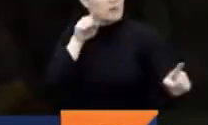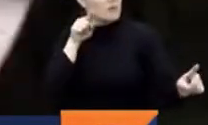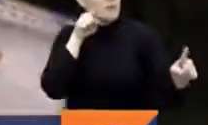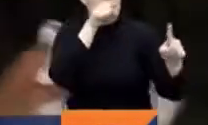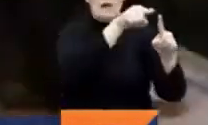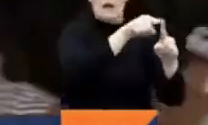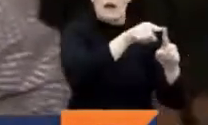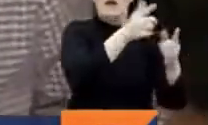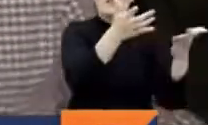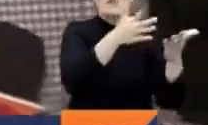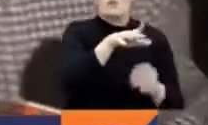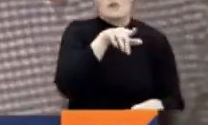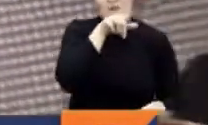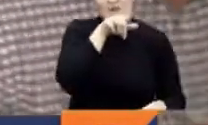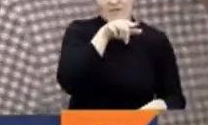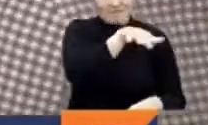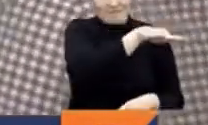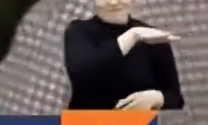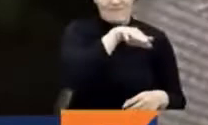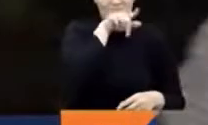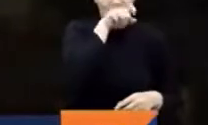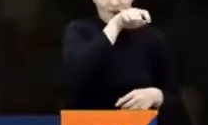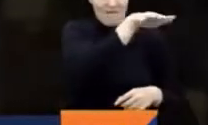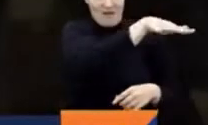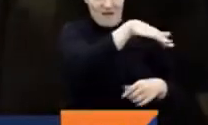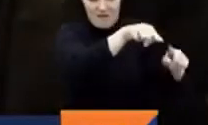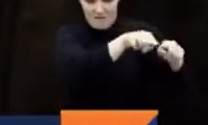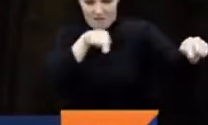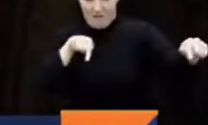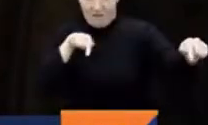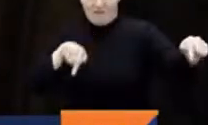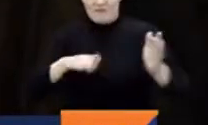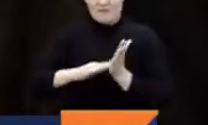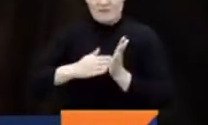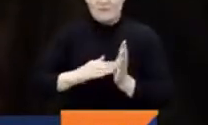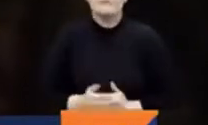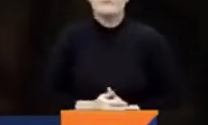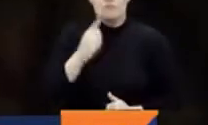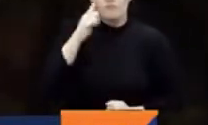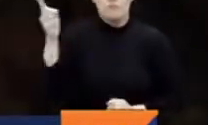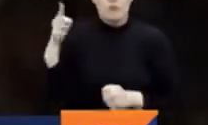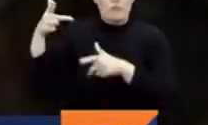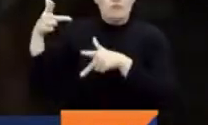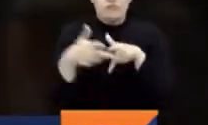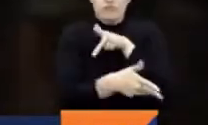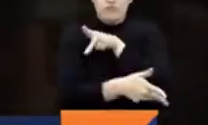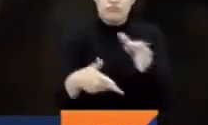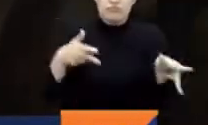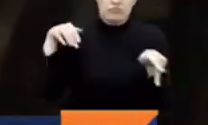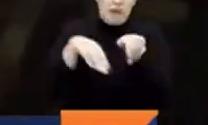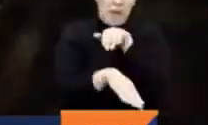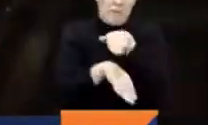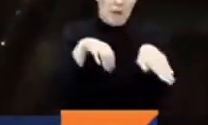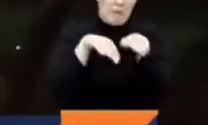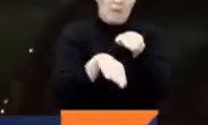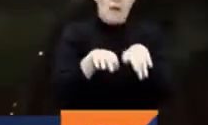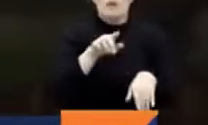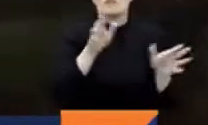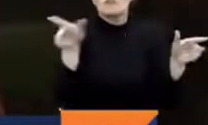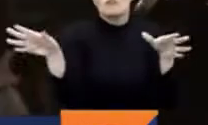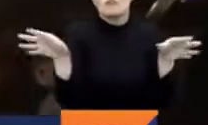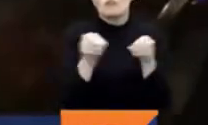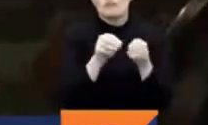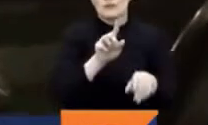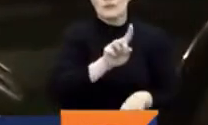de Santander. Quiero que vean ustedes cómo está el panorama a esta hora. Se han movilizado alrededor de 110 mil vehículos en los